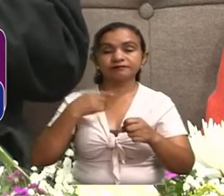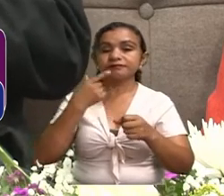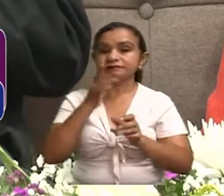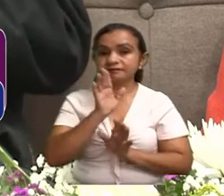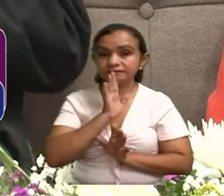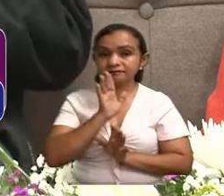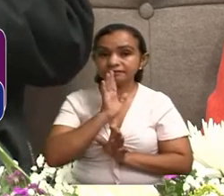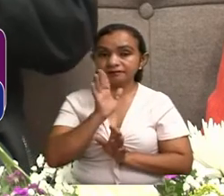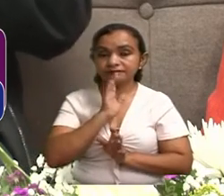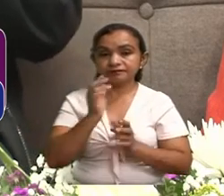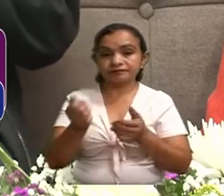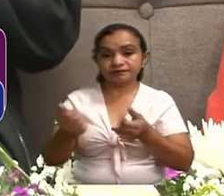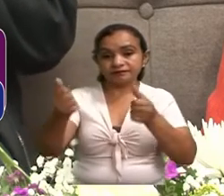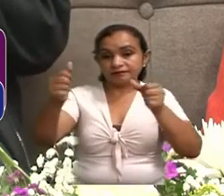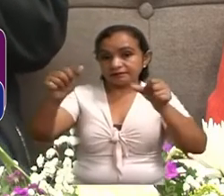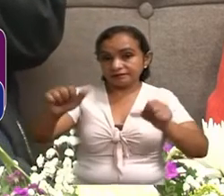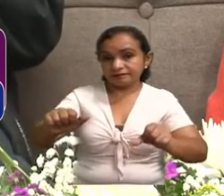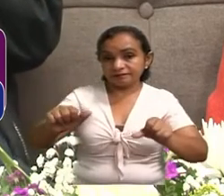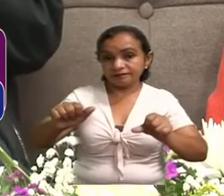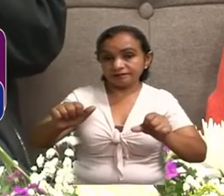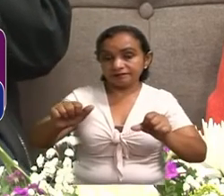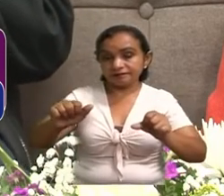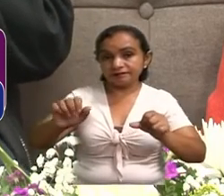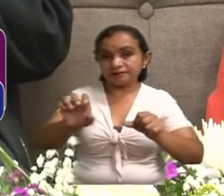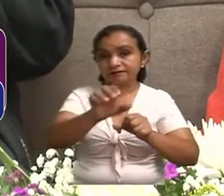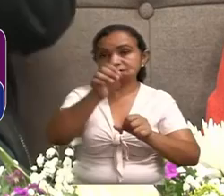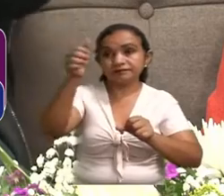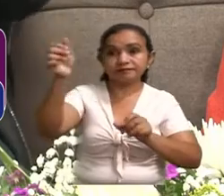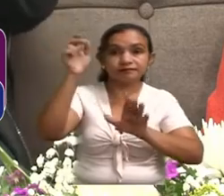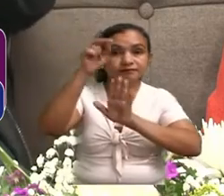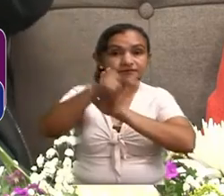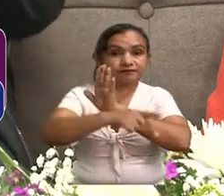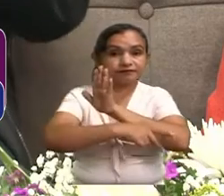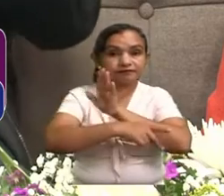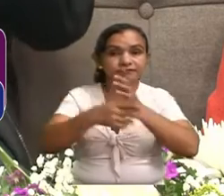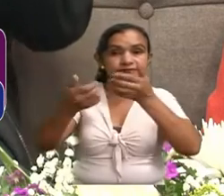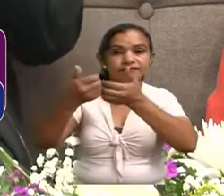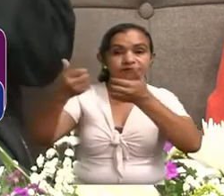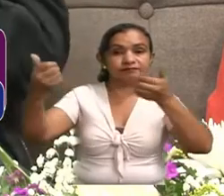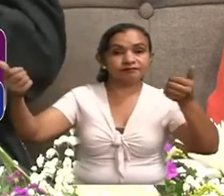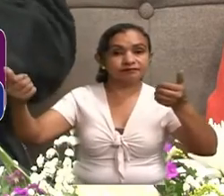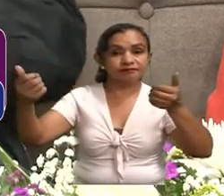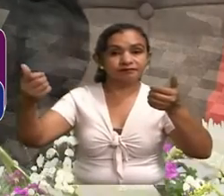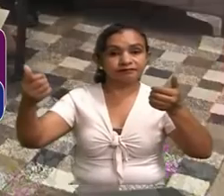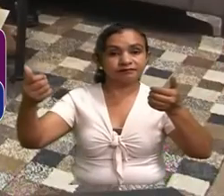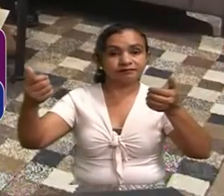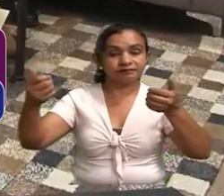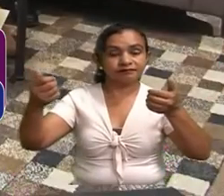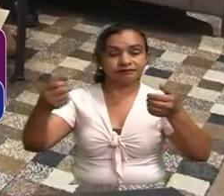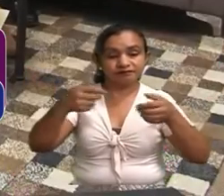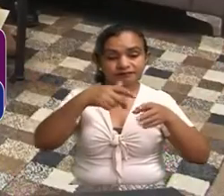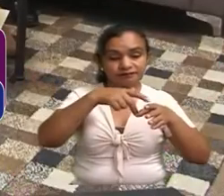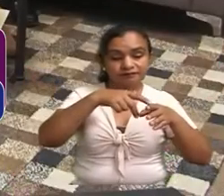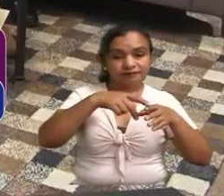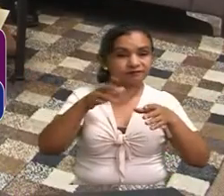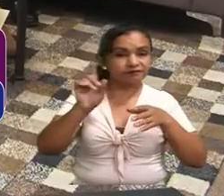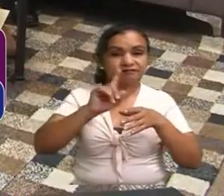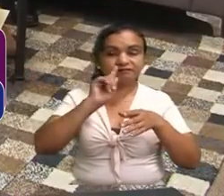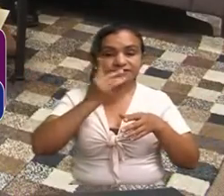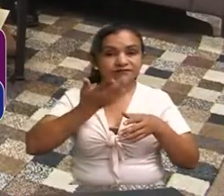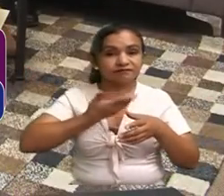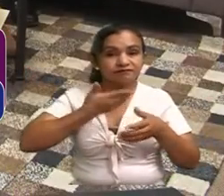negocia. Entonces, esa cabeza cae en otros lados, hay un divorcio entre ese nivel nacional y el nivel comunitario, como que